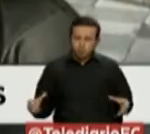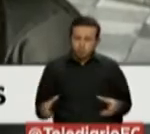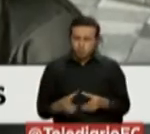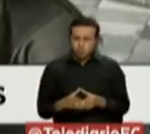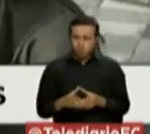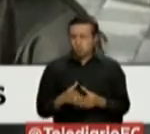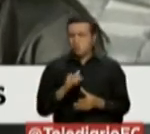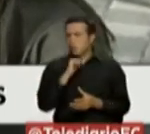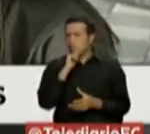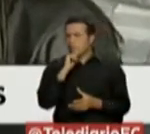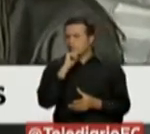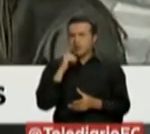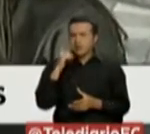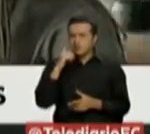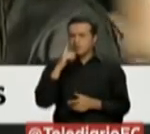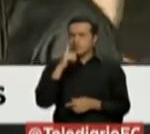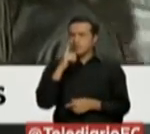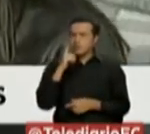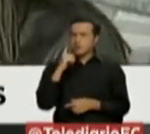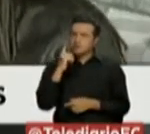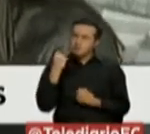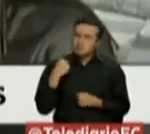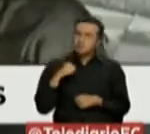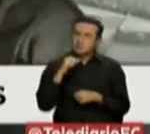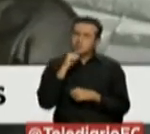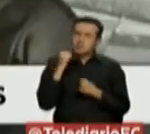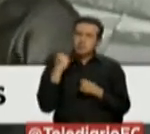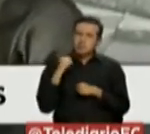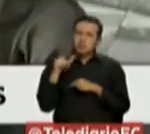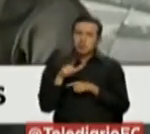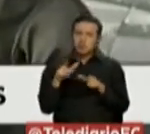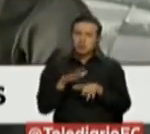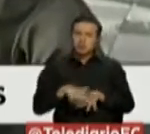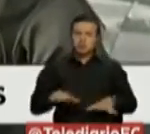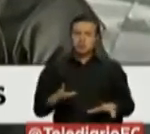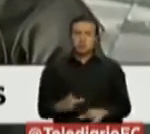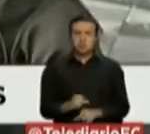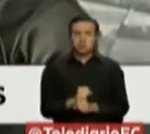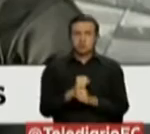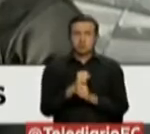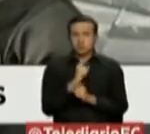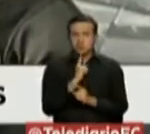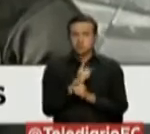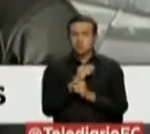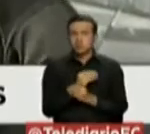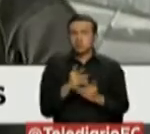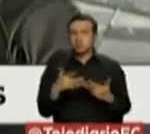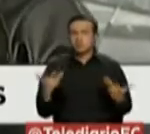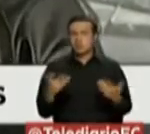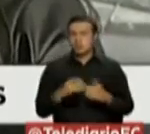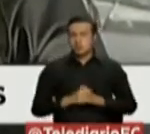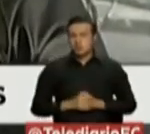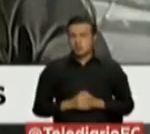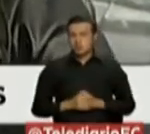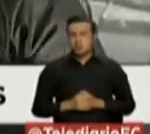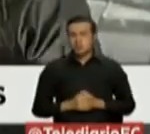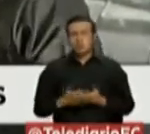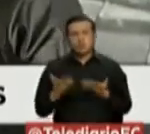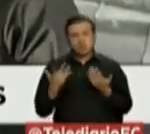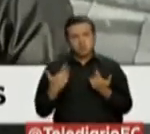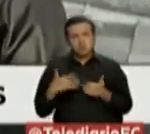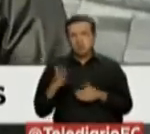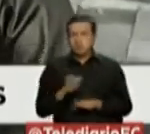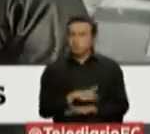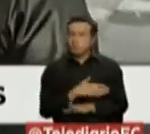¿Qué falta por trabajar para poder conseguir esos espacios seguros, como nos comentaba don Pedro? De nuestra parte hacemos